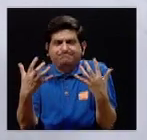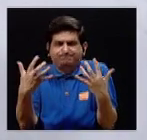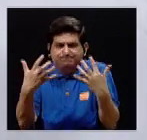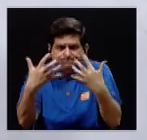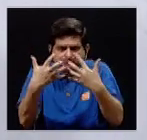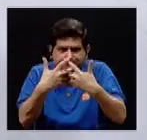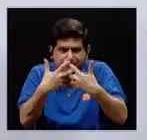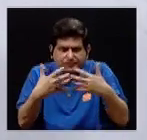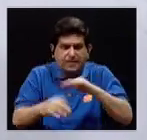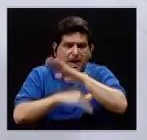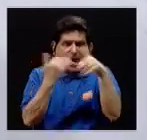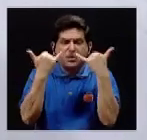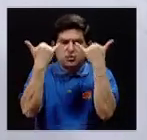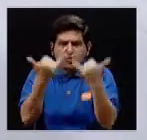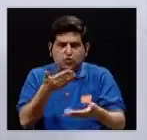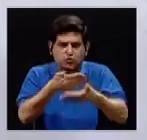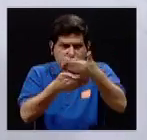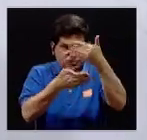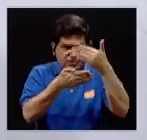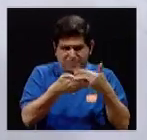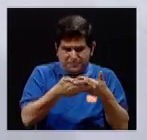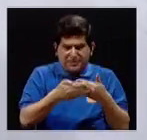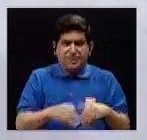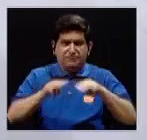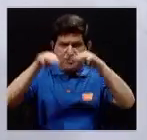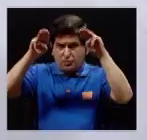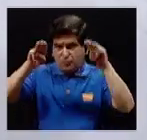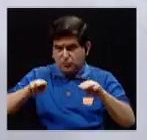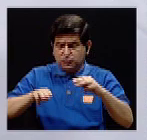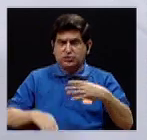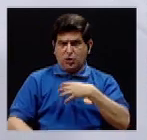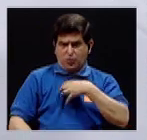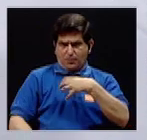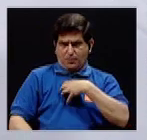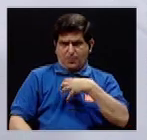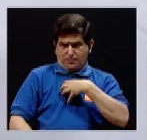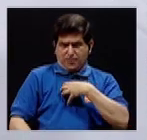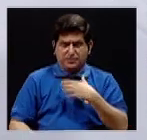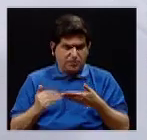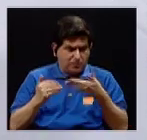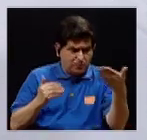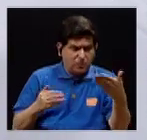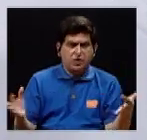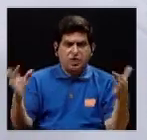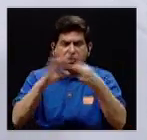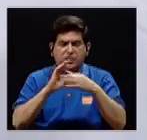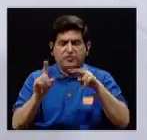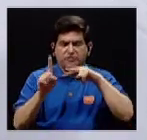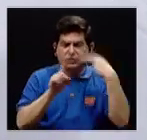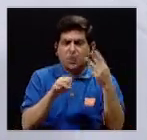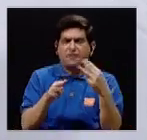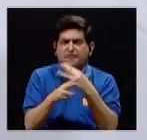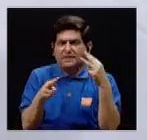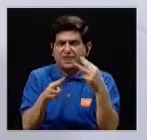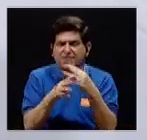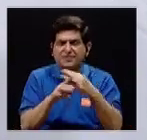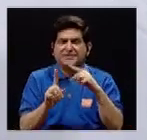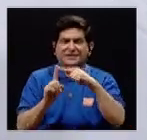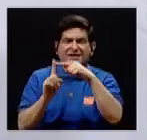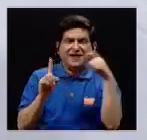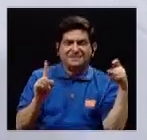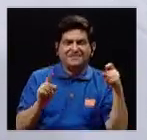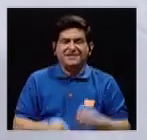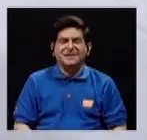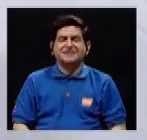complementar a todo lo que ya había sido ese museo tiene un patrimonio un cuerpo patrimonial asociado a la visión matemática desde